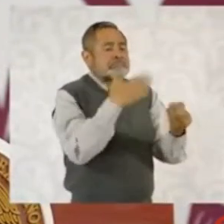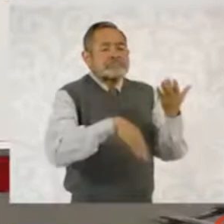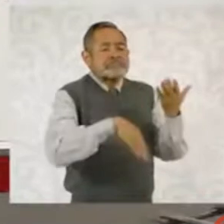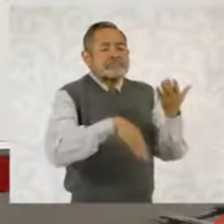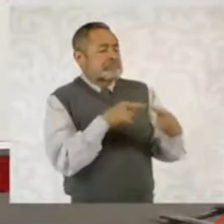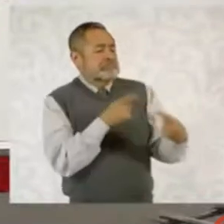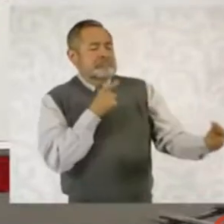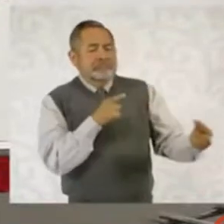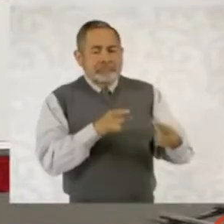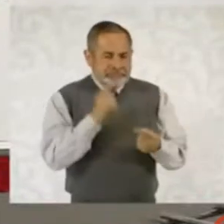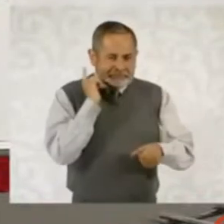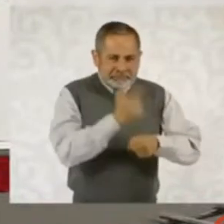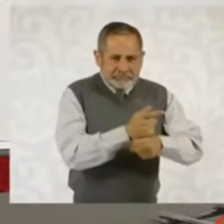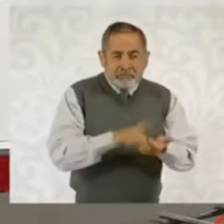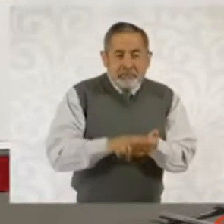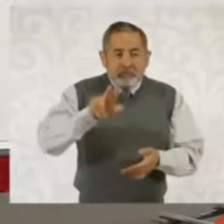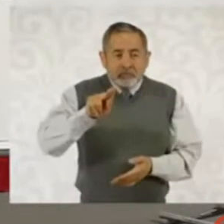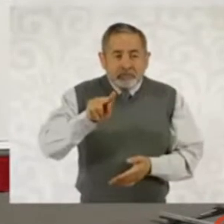Fueron detectadas